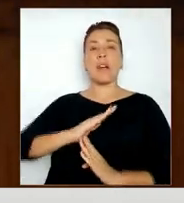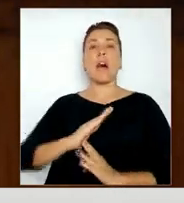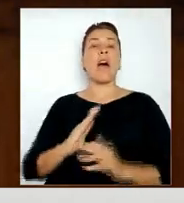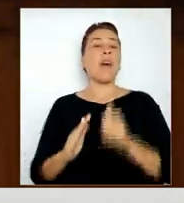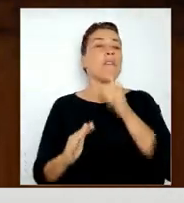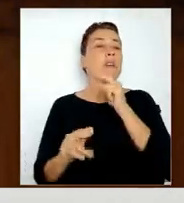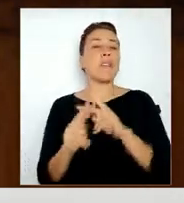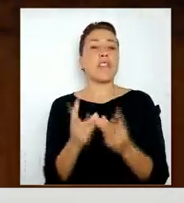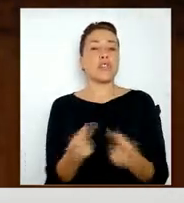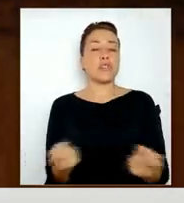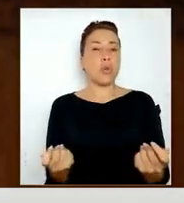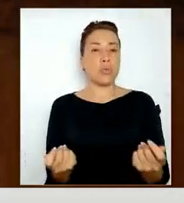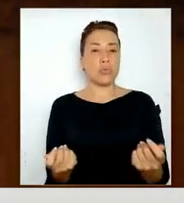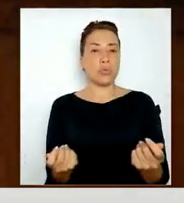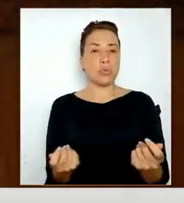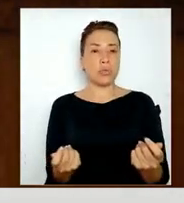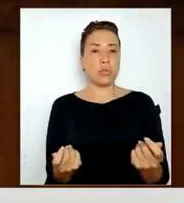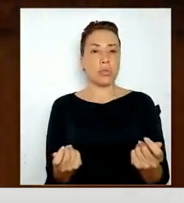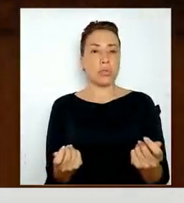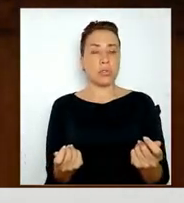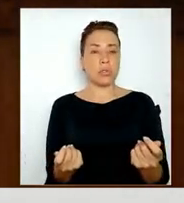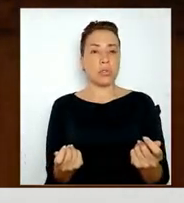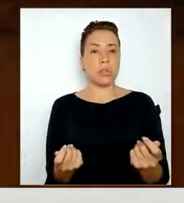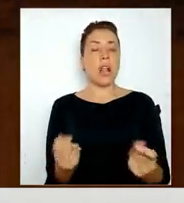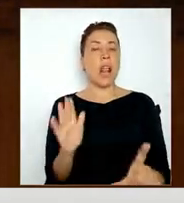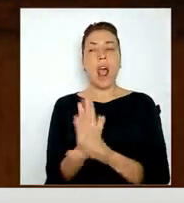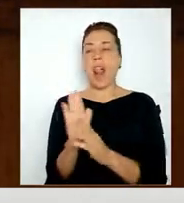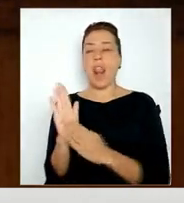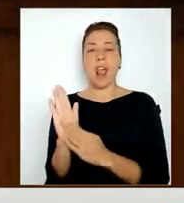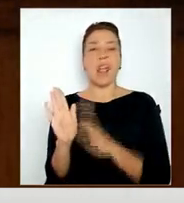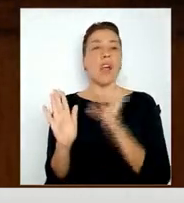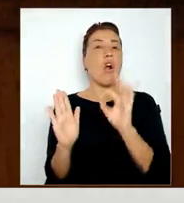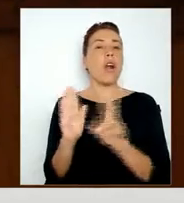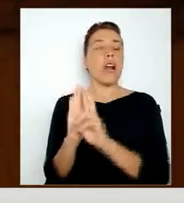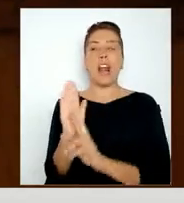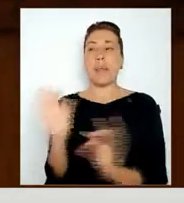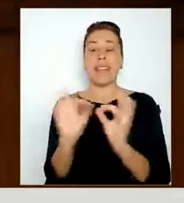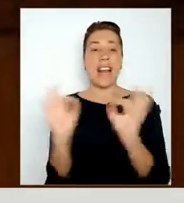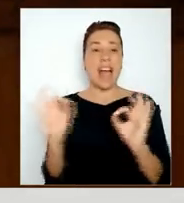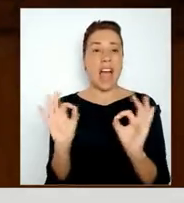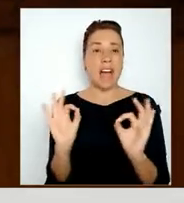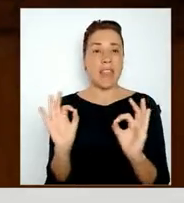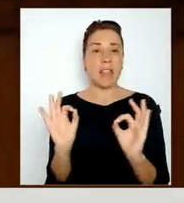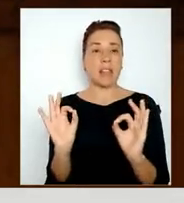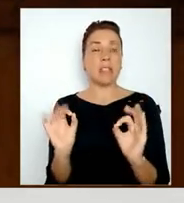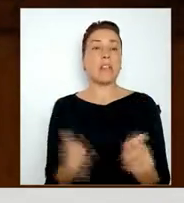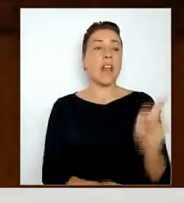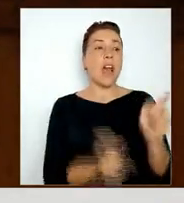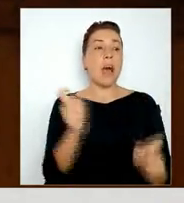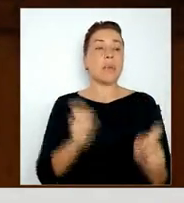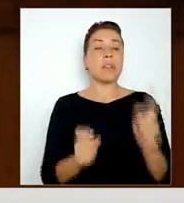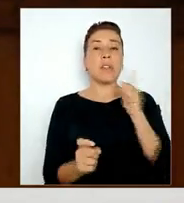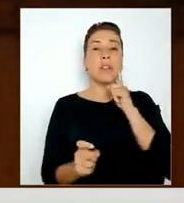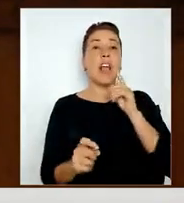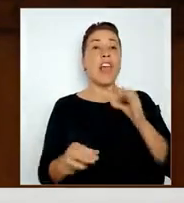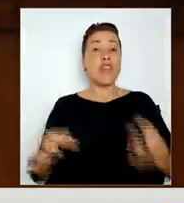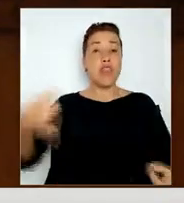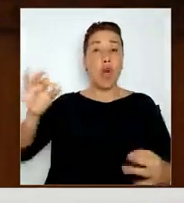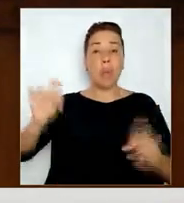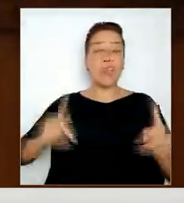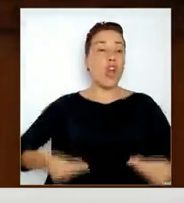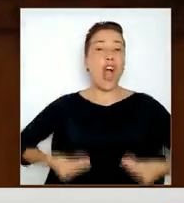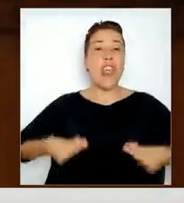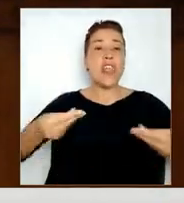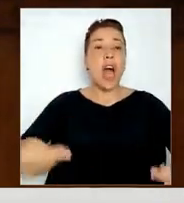no se encontraba resuelta la ley ni el reglamento alguno por lo que quienes veían retenido sus documentos académicos por deudas